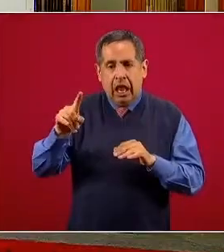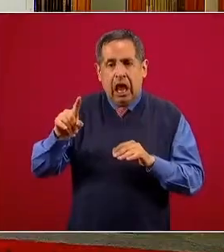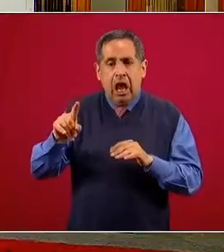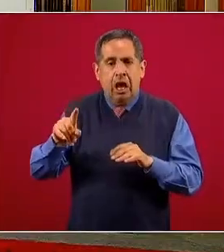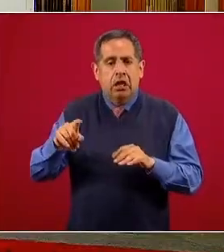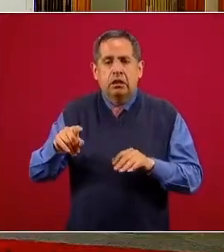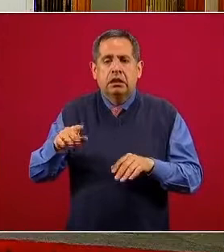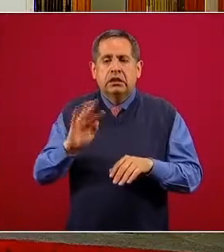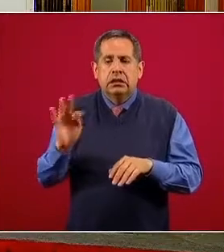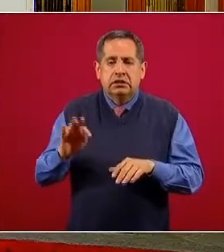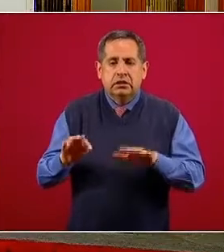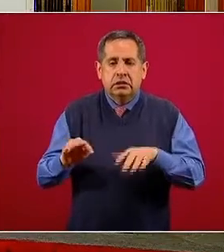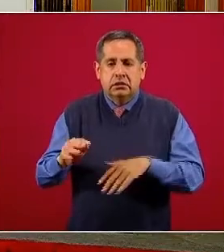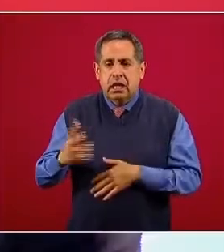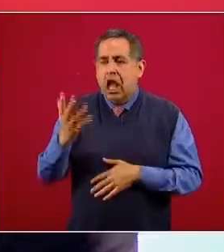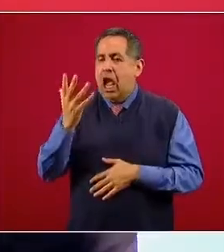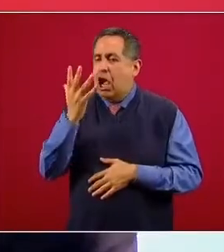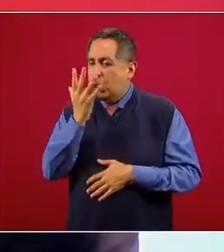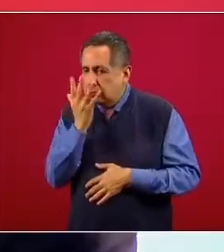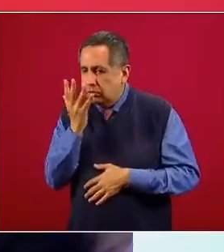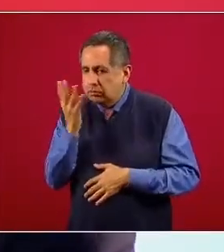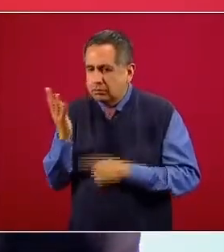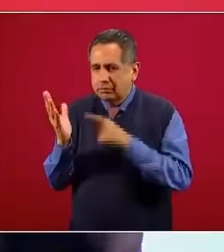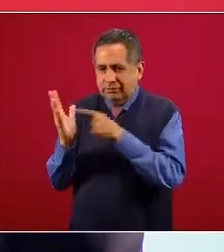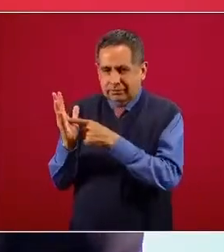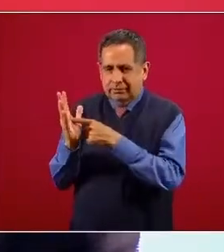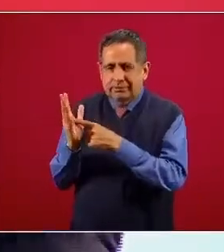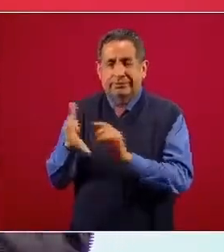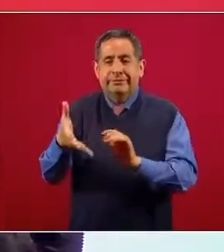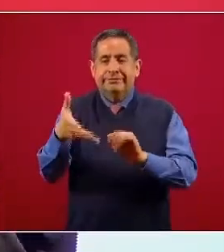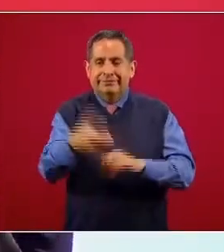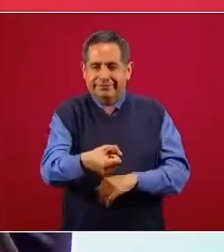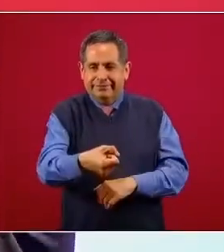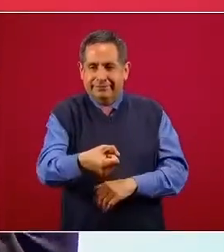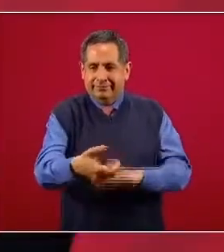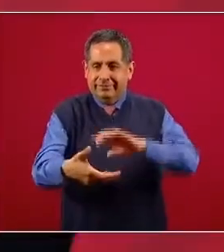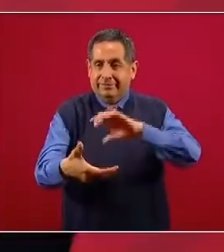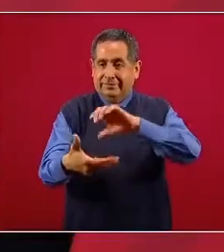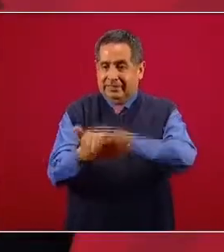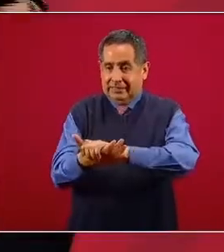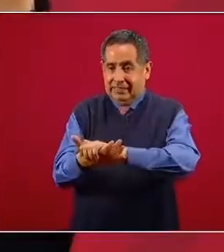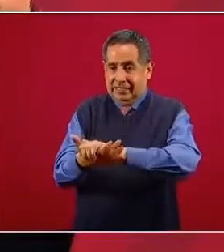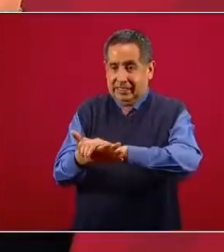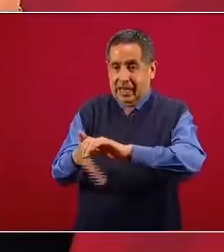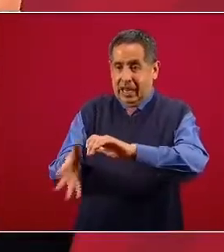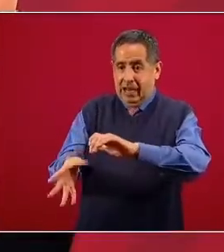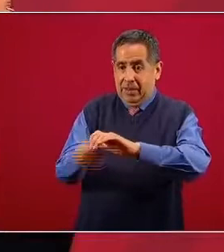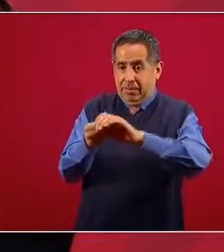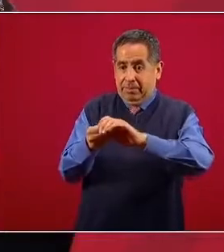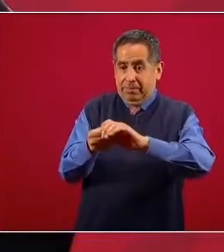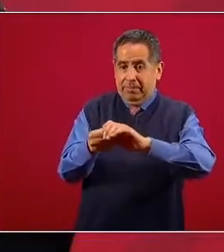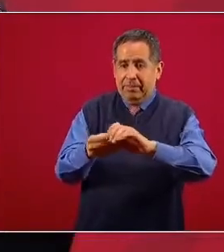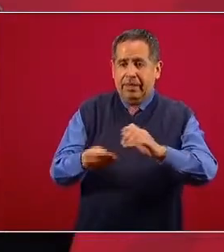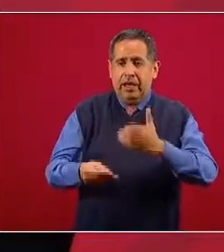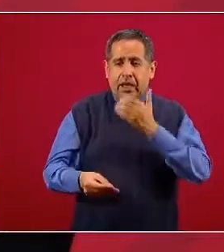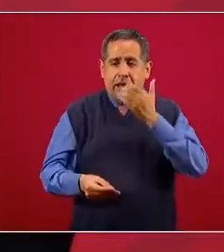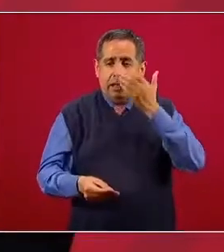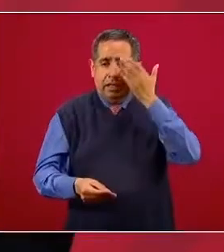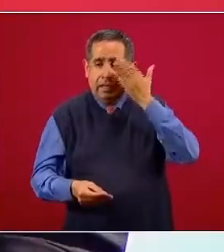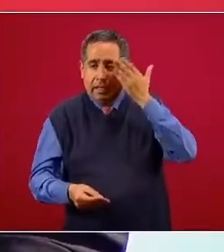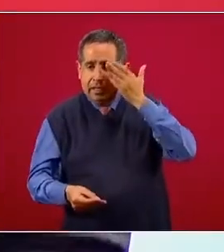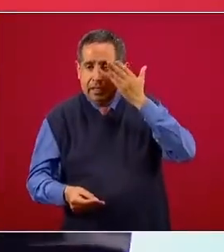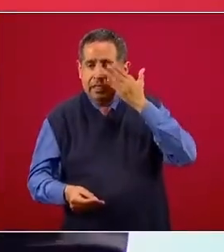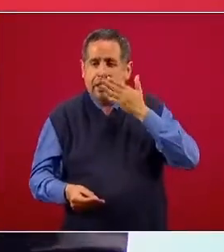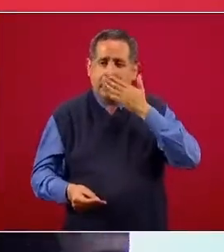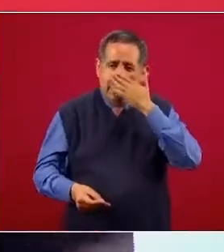indirecta. Achú, doy la mano a otra persona, esa otra persona se lleva mis virus, al rato se talla